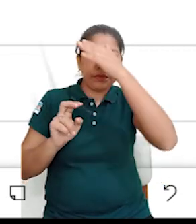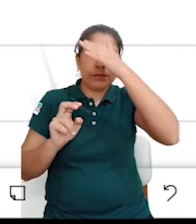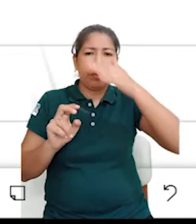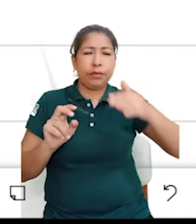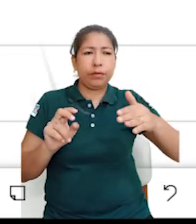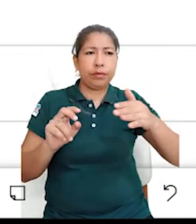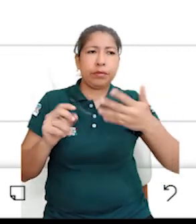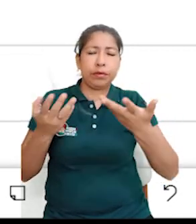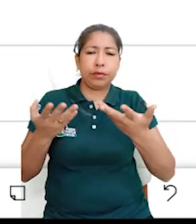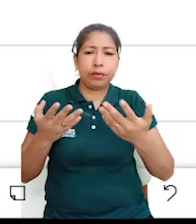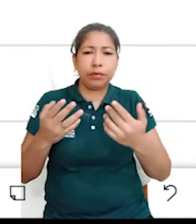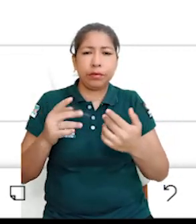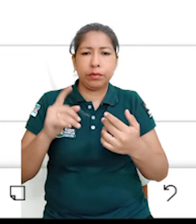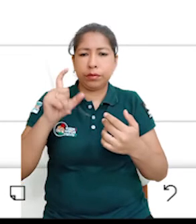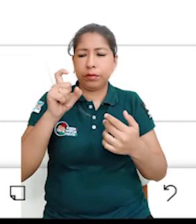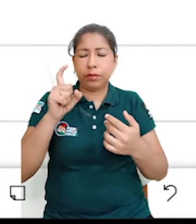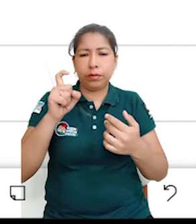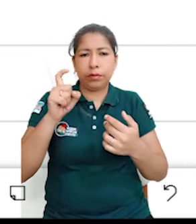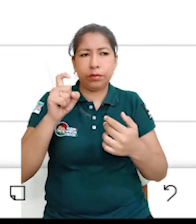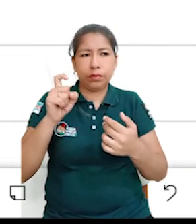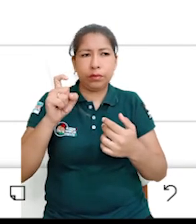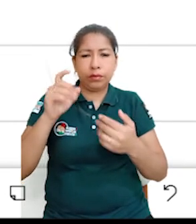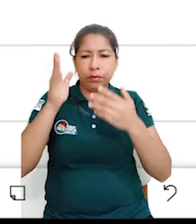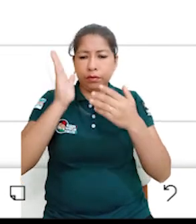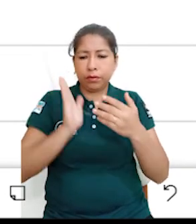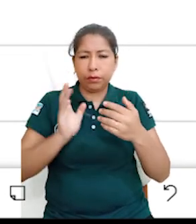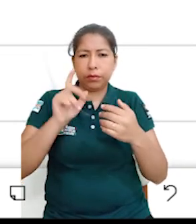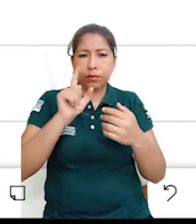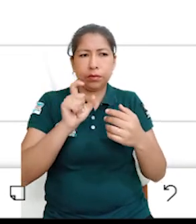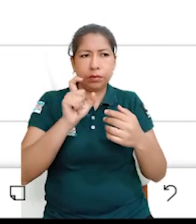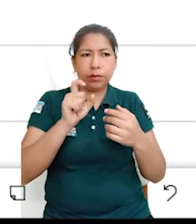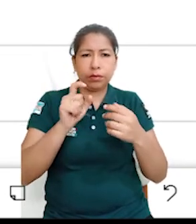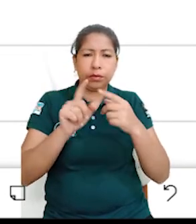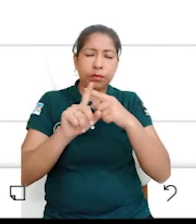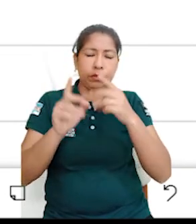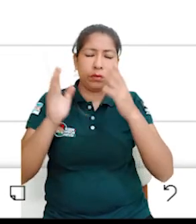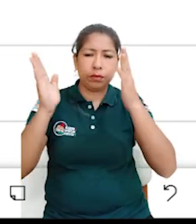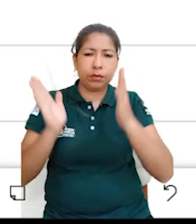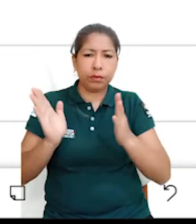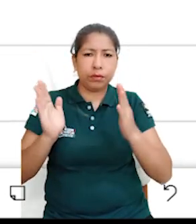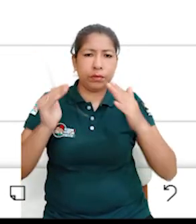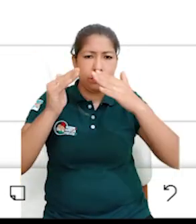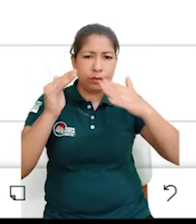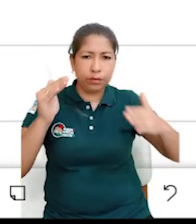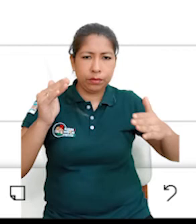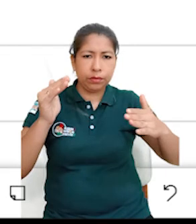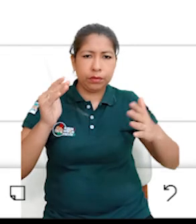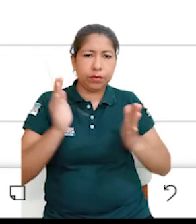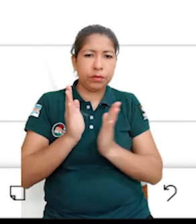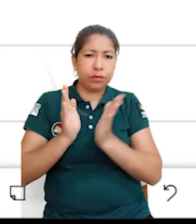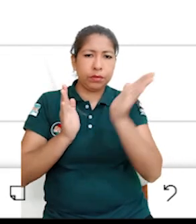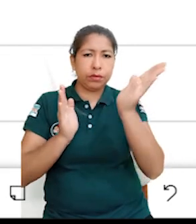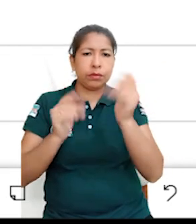y viceversa, denominador del primer miembro por numerador del segundo miembro. Vamos a hacer esto para que tengan